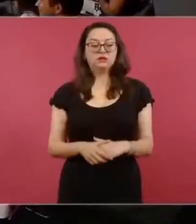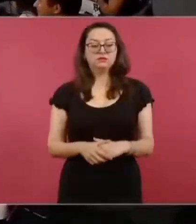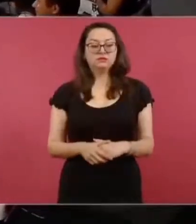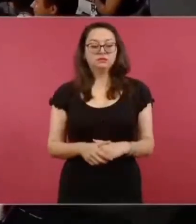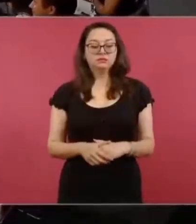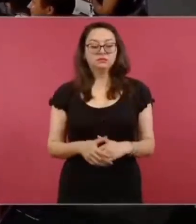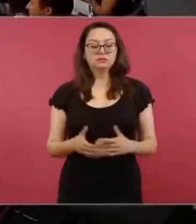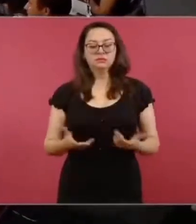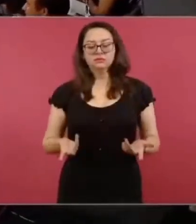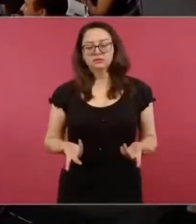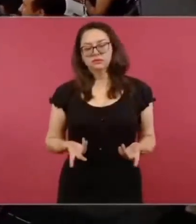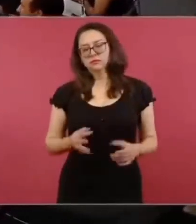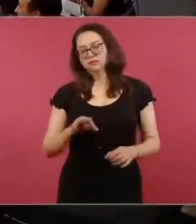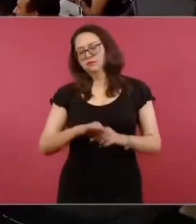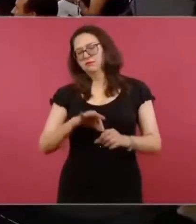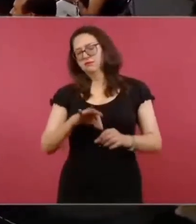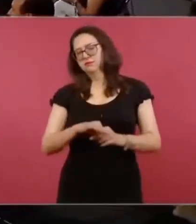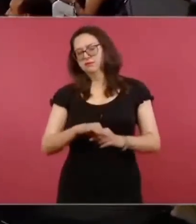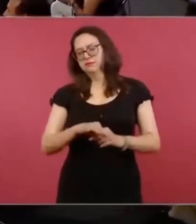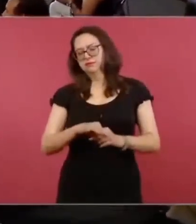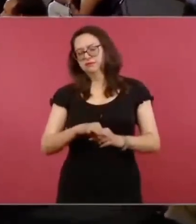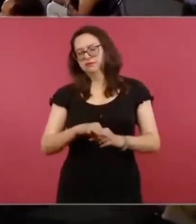se cuestiona la elección.